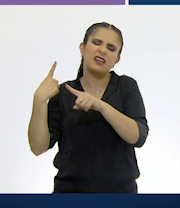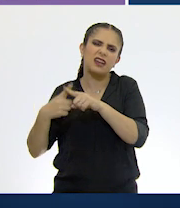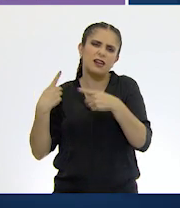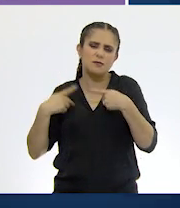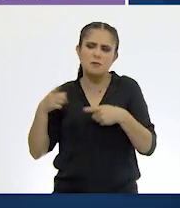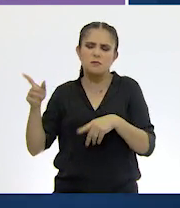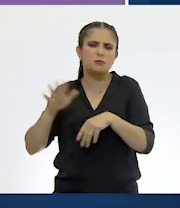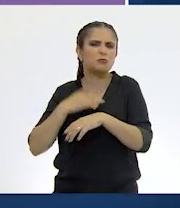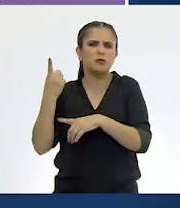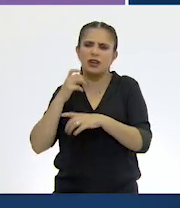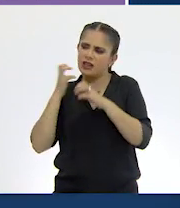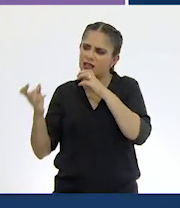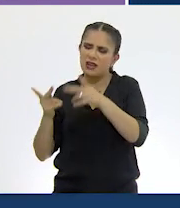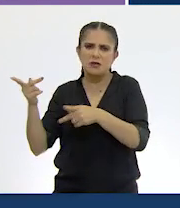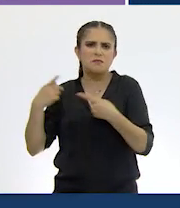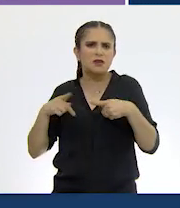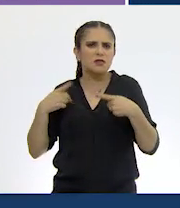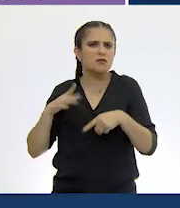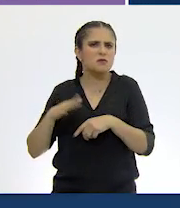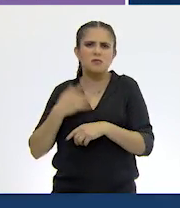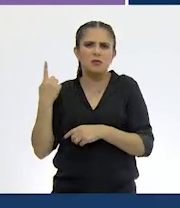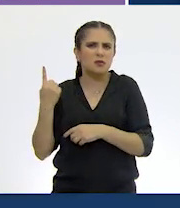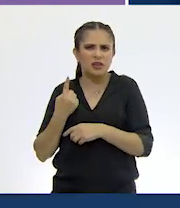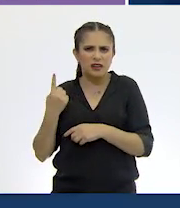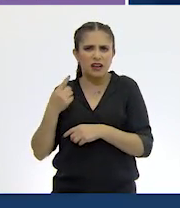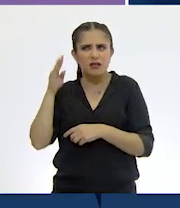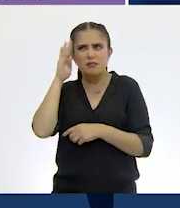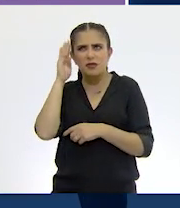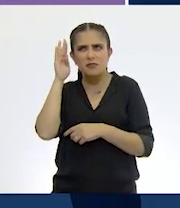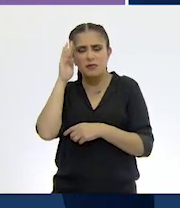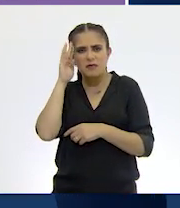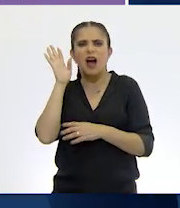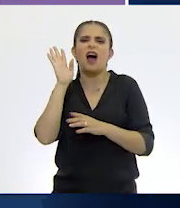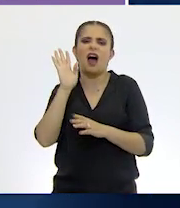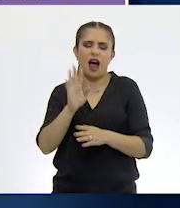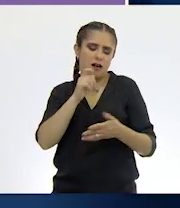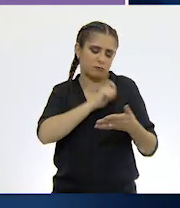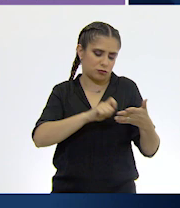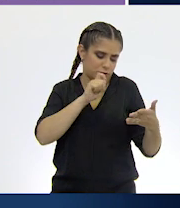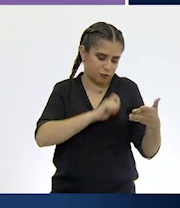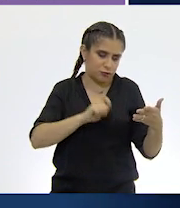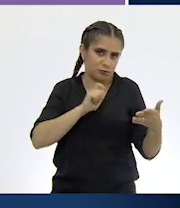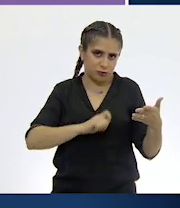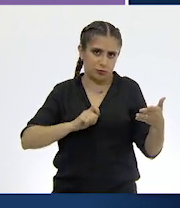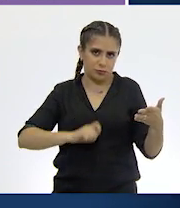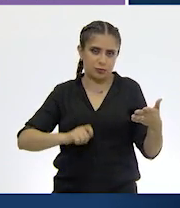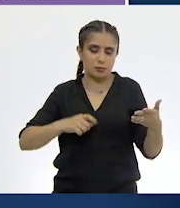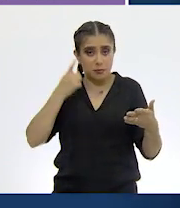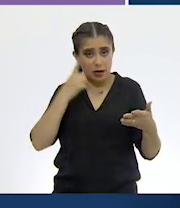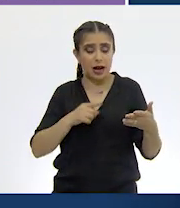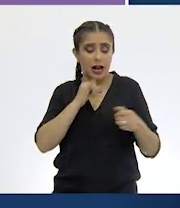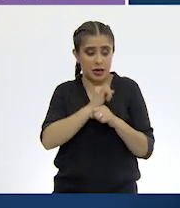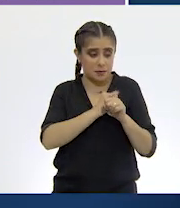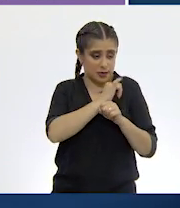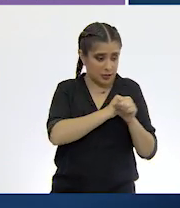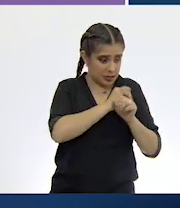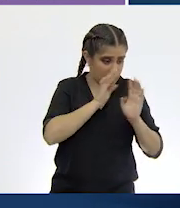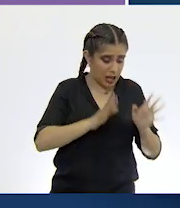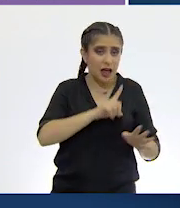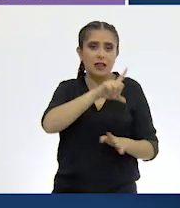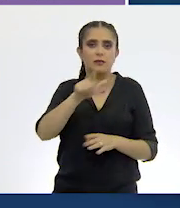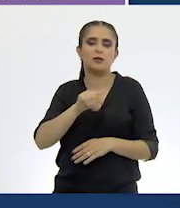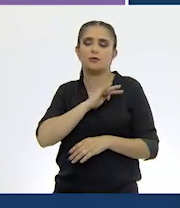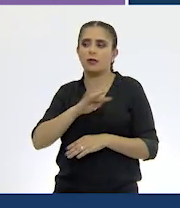esa persona y no a otra. ¿Qué información puede ofrecer para los fines de tu investigación?